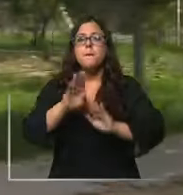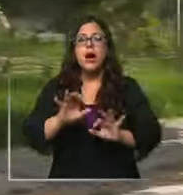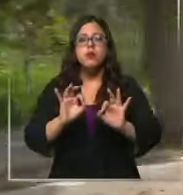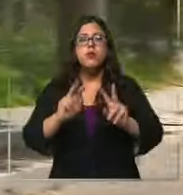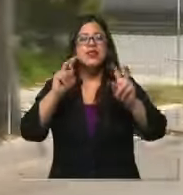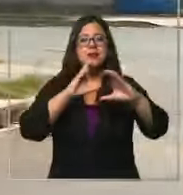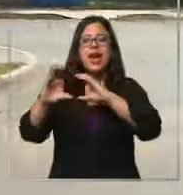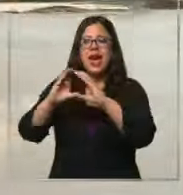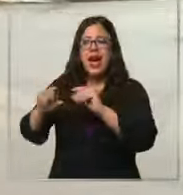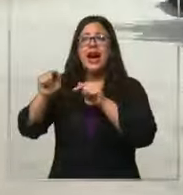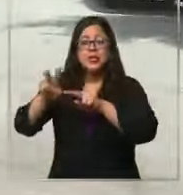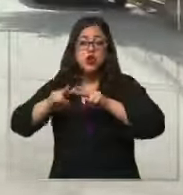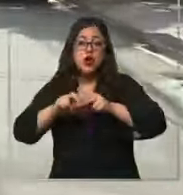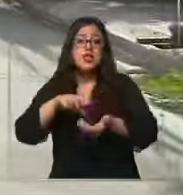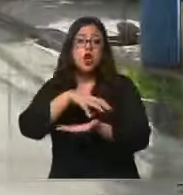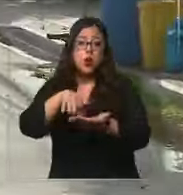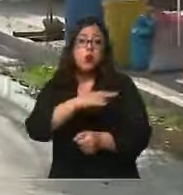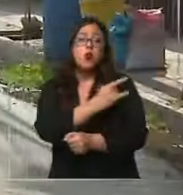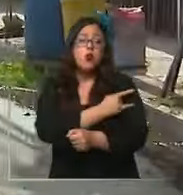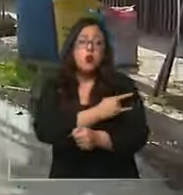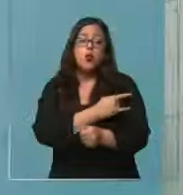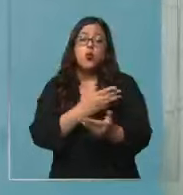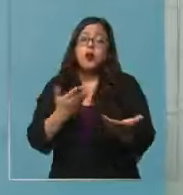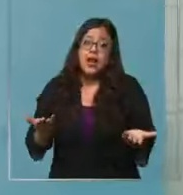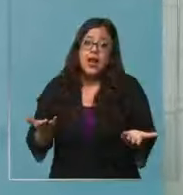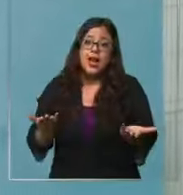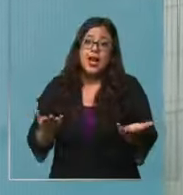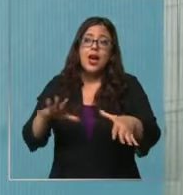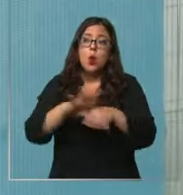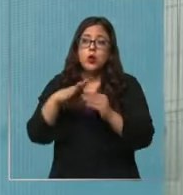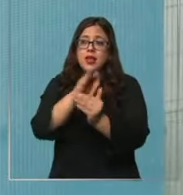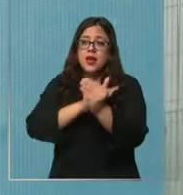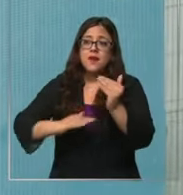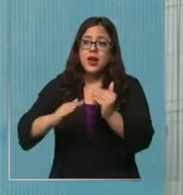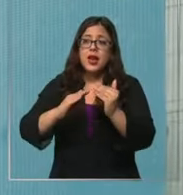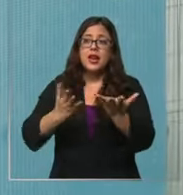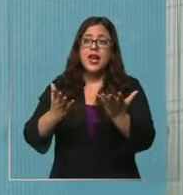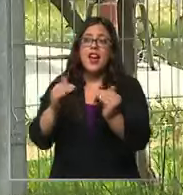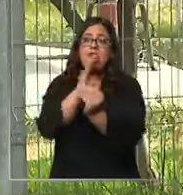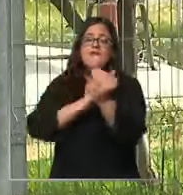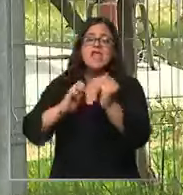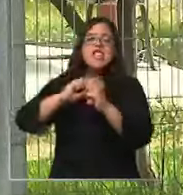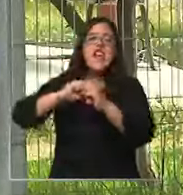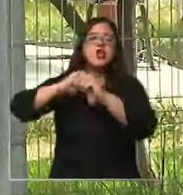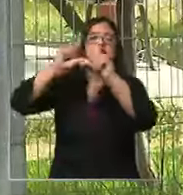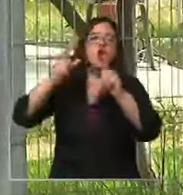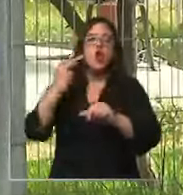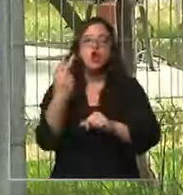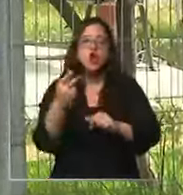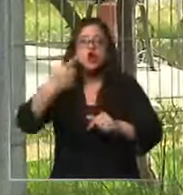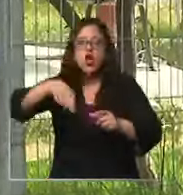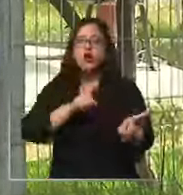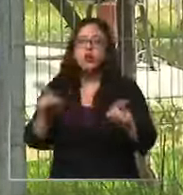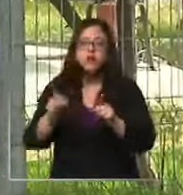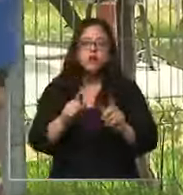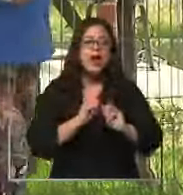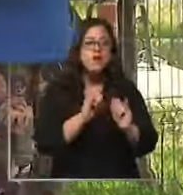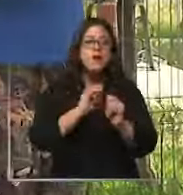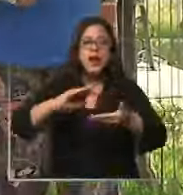comunicación. Así lo hacen en Maipú, específicamente en la Junta de Vecinos Villa El Sol 2, quienes se organizan e informan a toda su